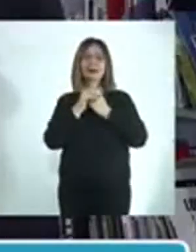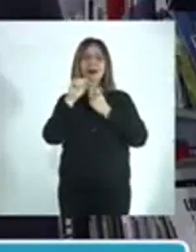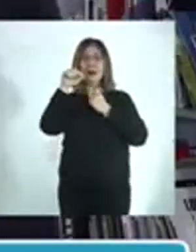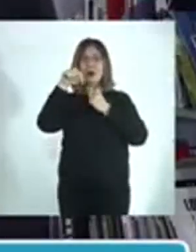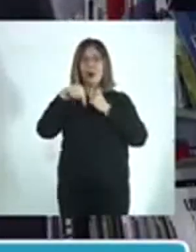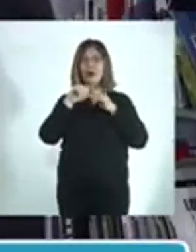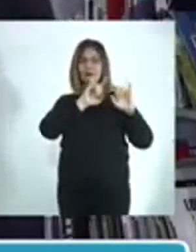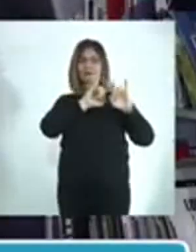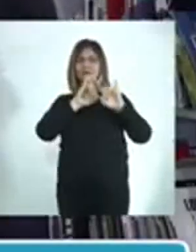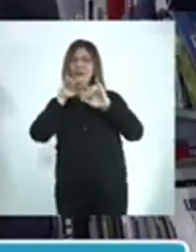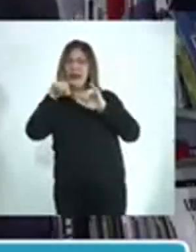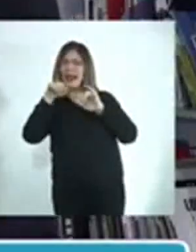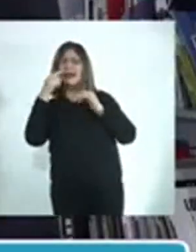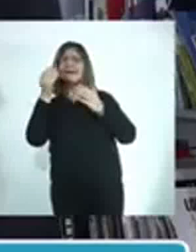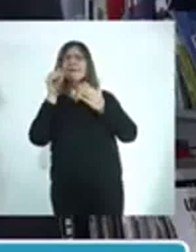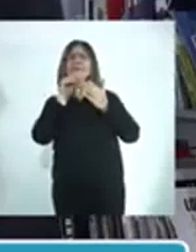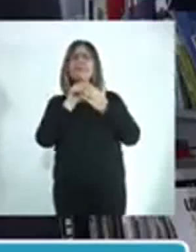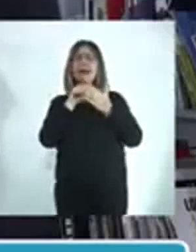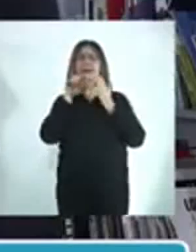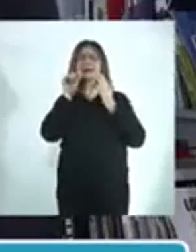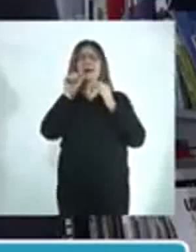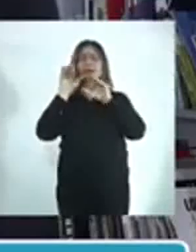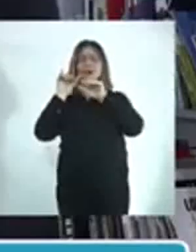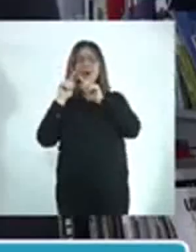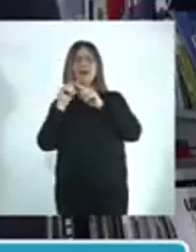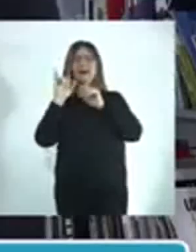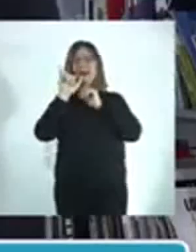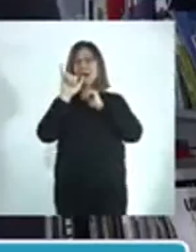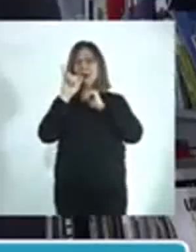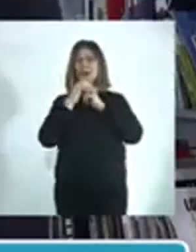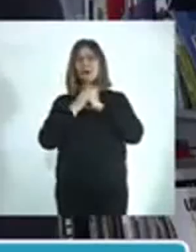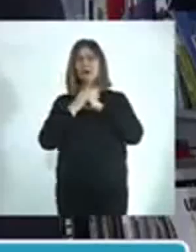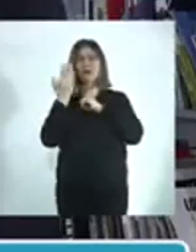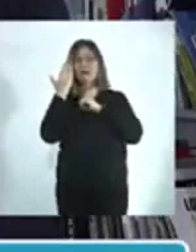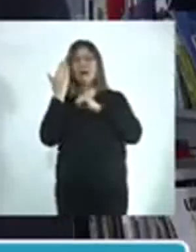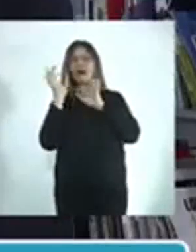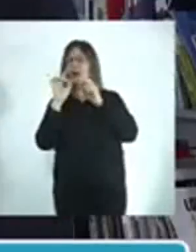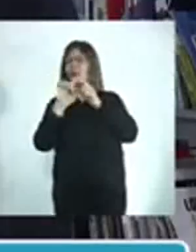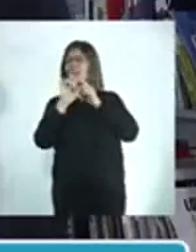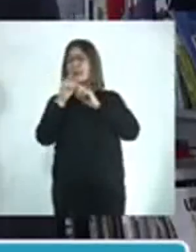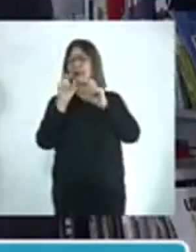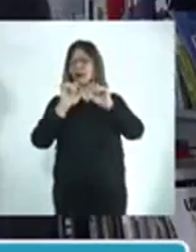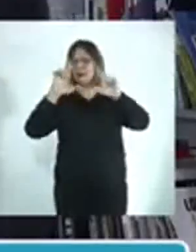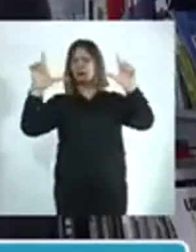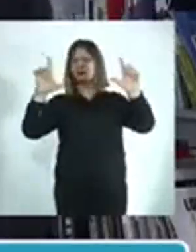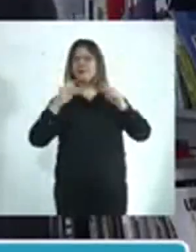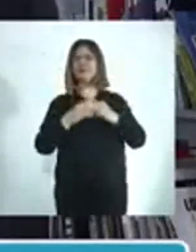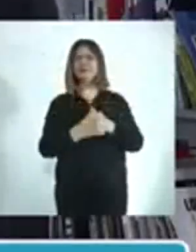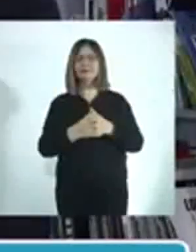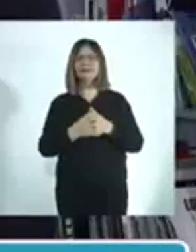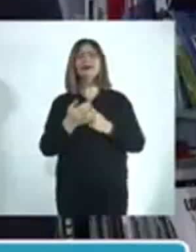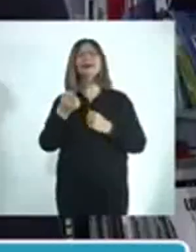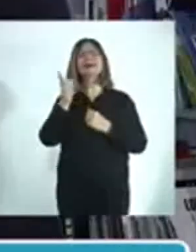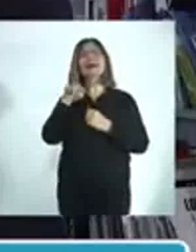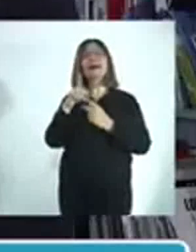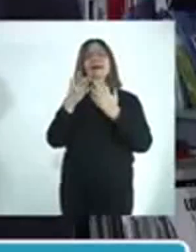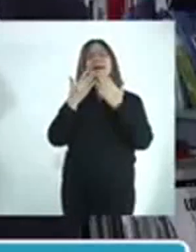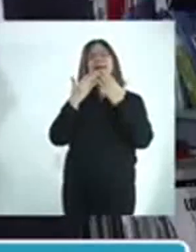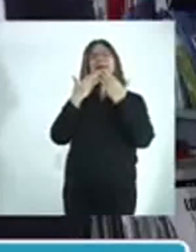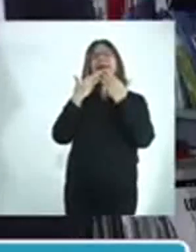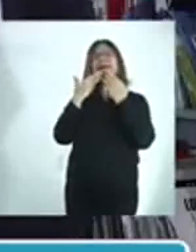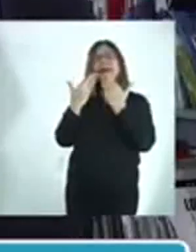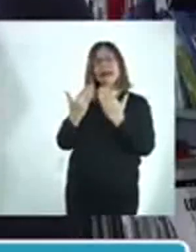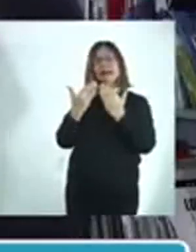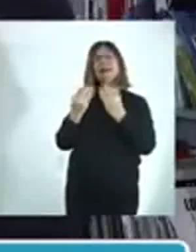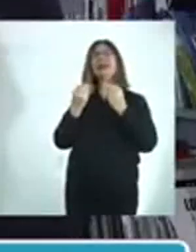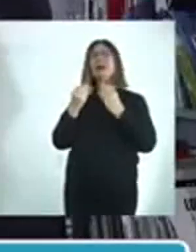en la web, en vivo, en Facebook, en Twitter y nuestro canal de YouTube. Sin antes sin avanzar este momento, queremos agradecer a todos los